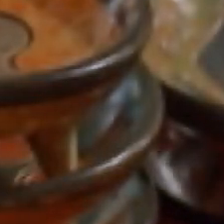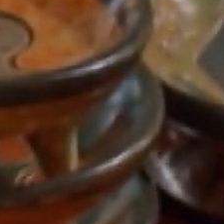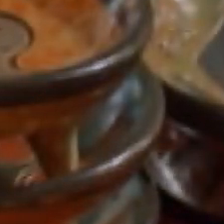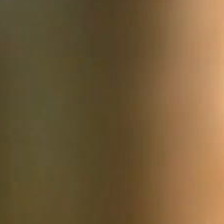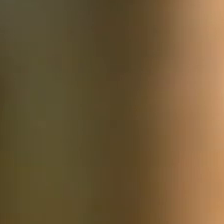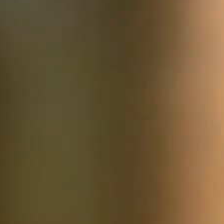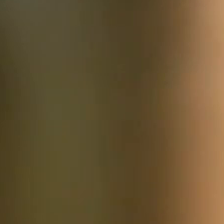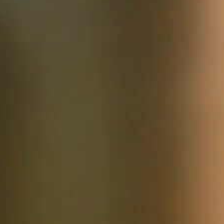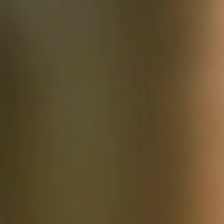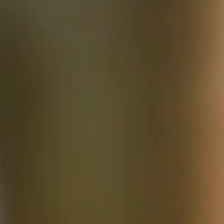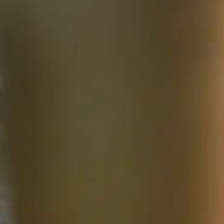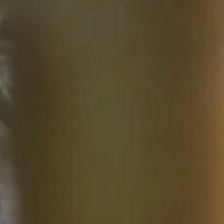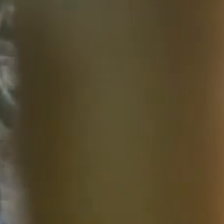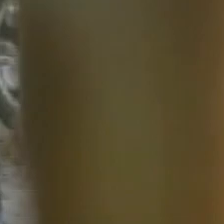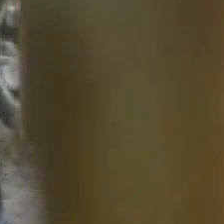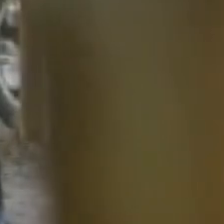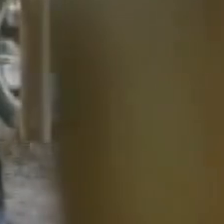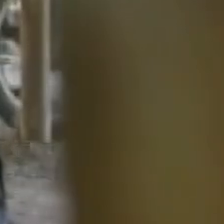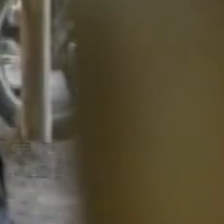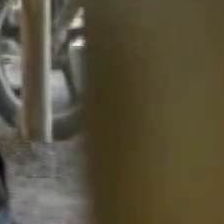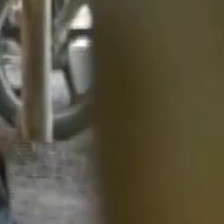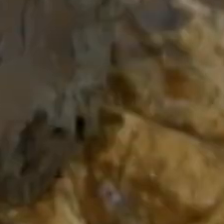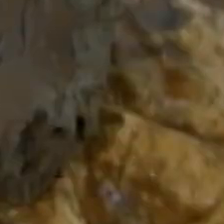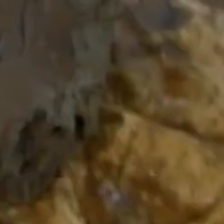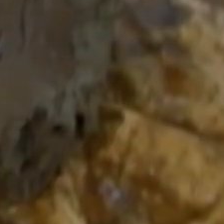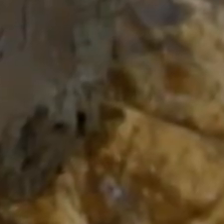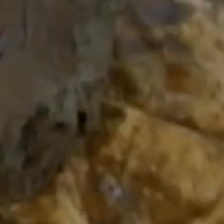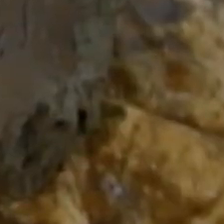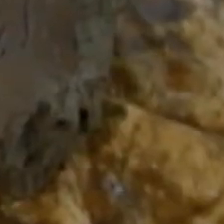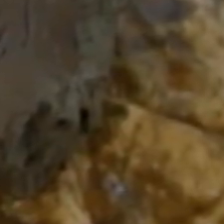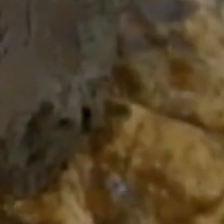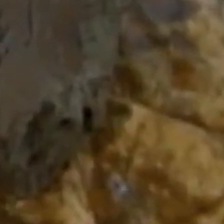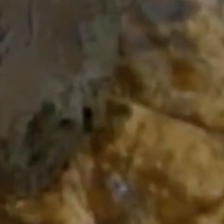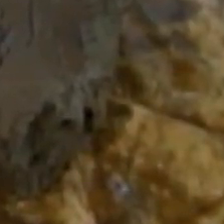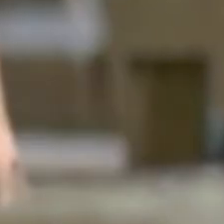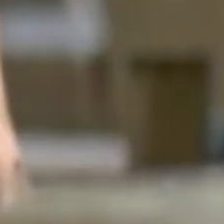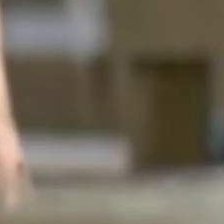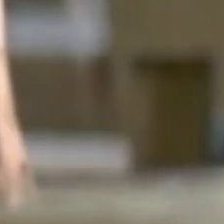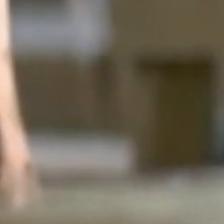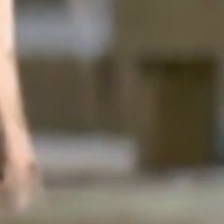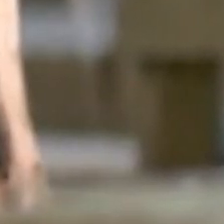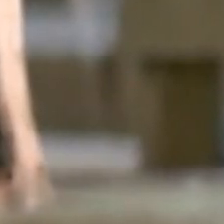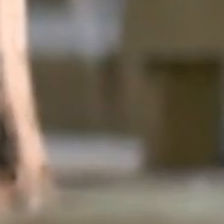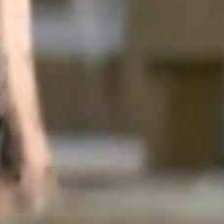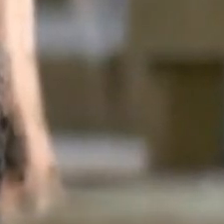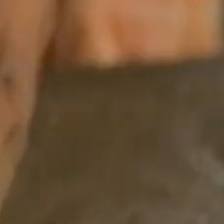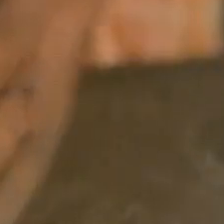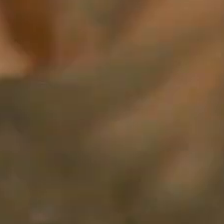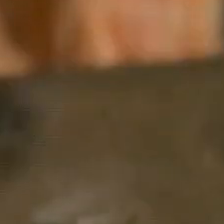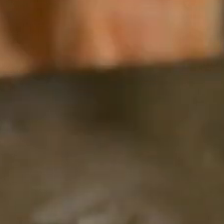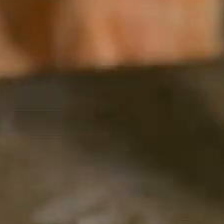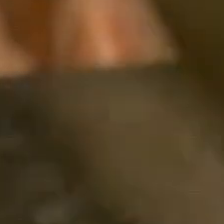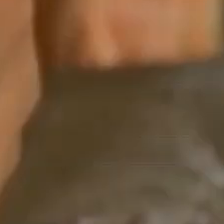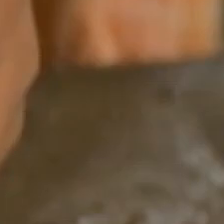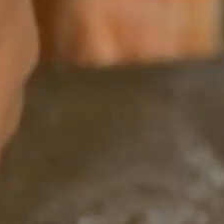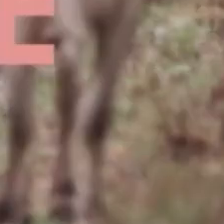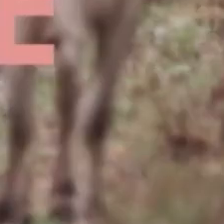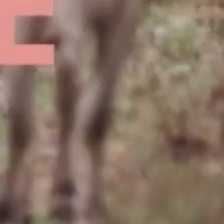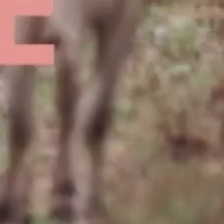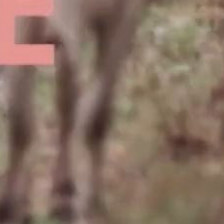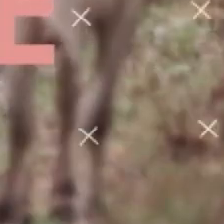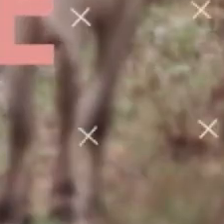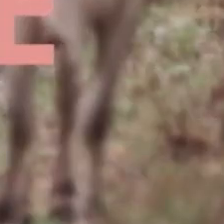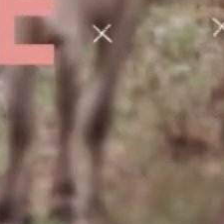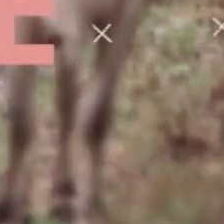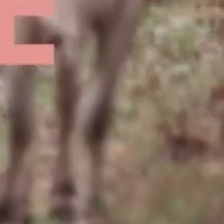Somos Cultura y donde conoceremos a Andy Campos, un joven de herencia chorotega que preserva el talento de la